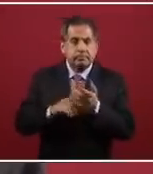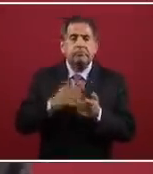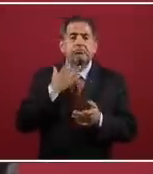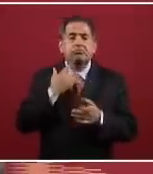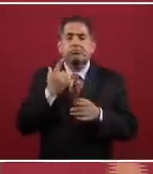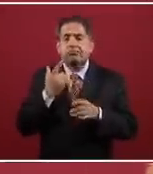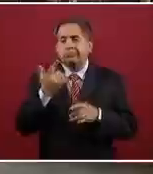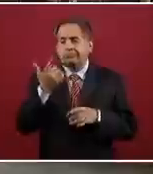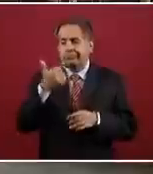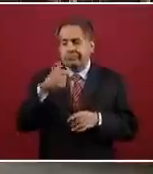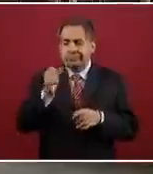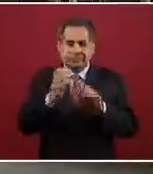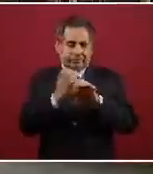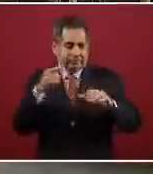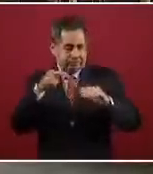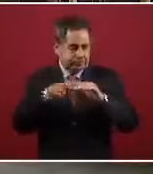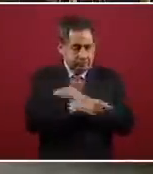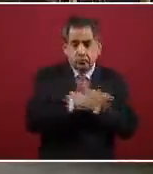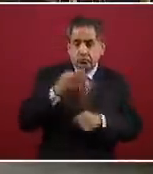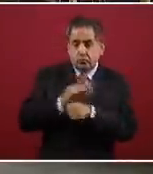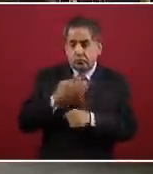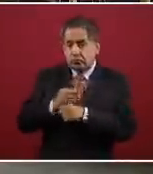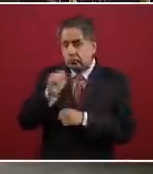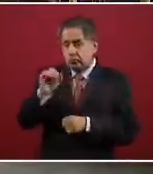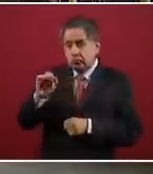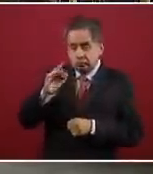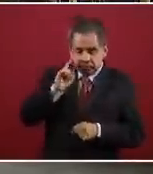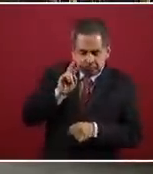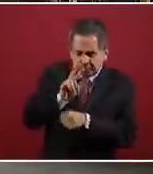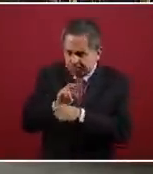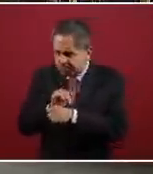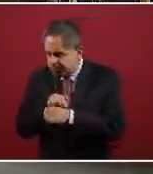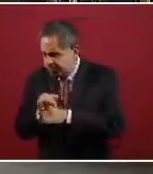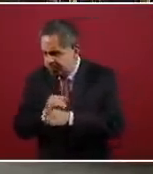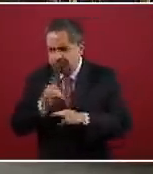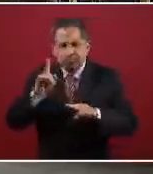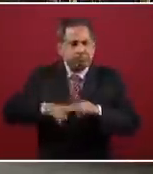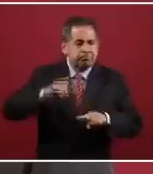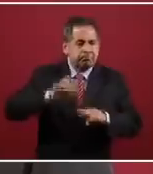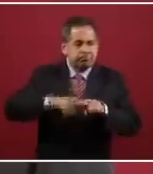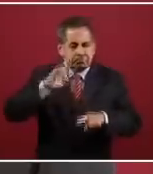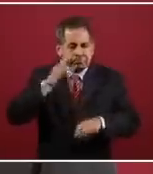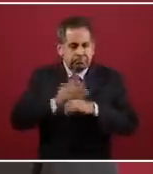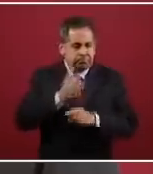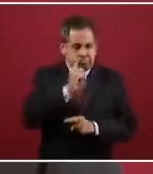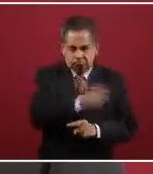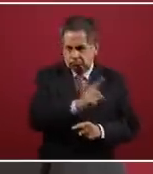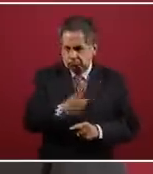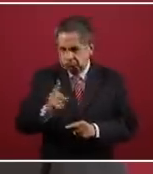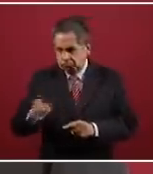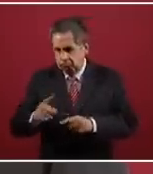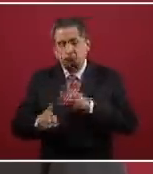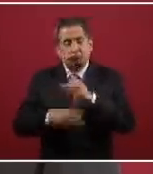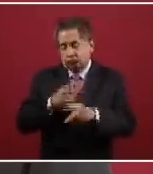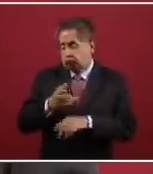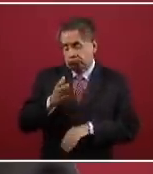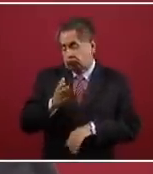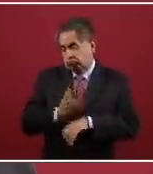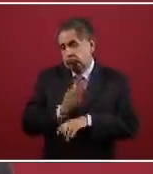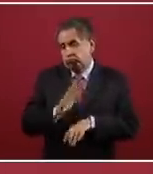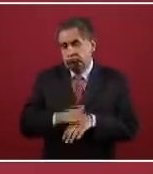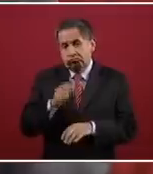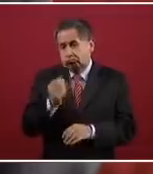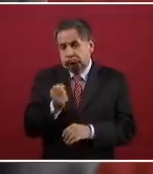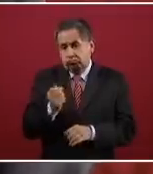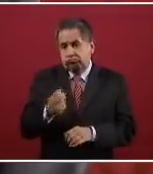todo el proceso, ¿verdad?, para dirimir si hay responsabilidades internas que se van a hacer valer. Esa